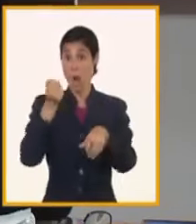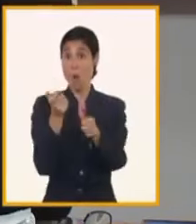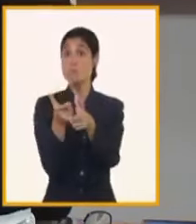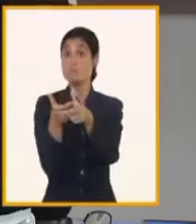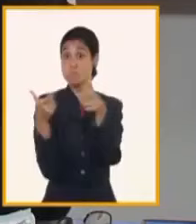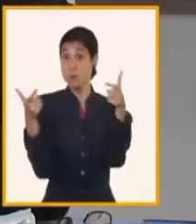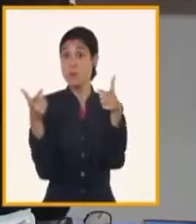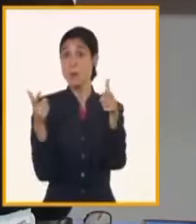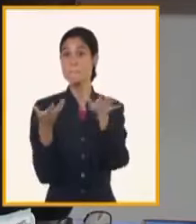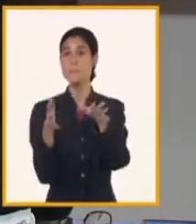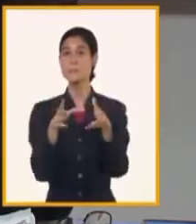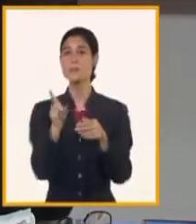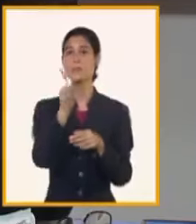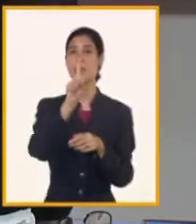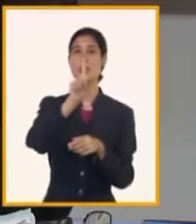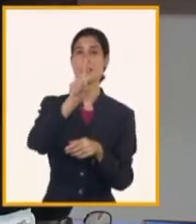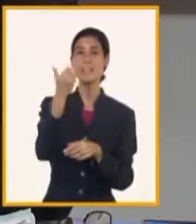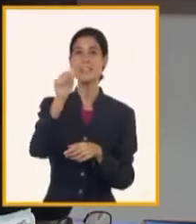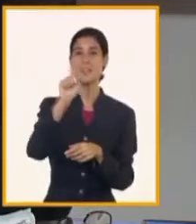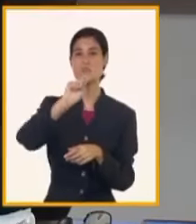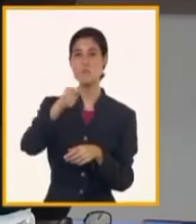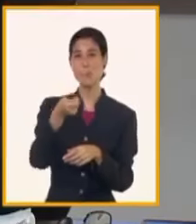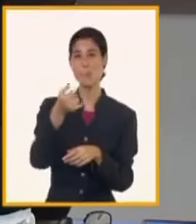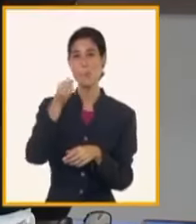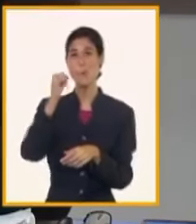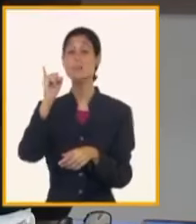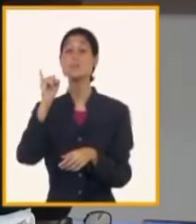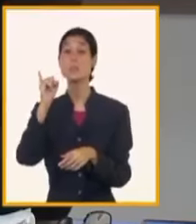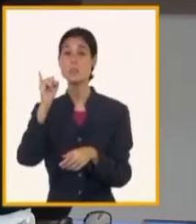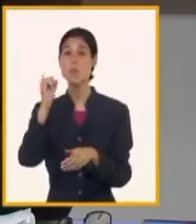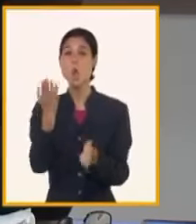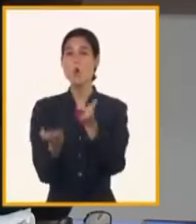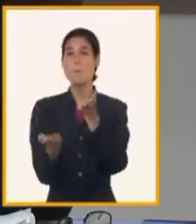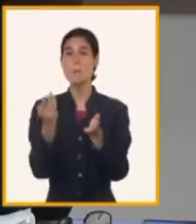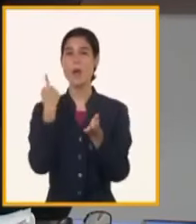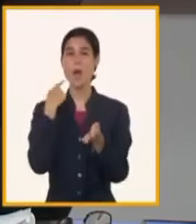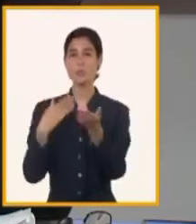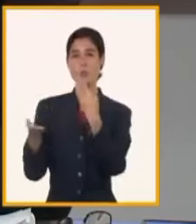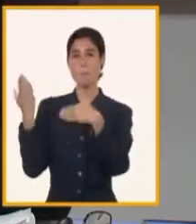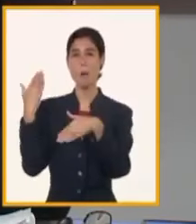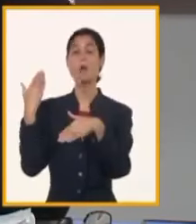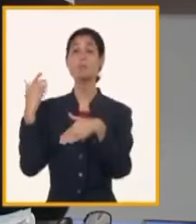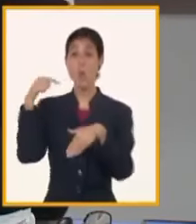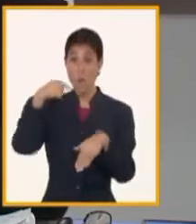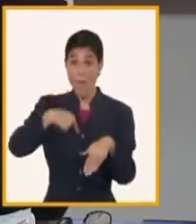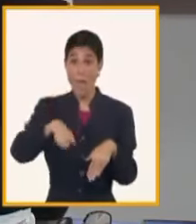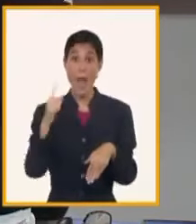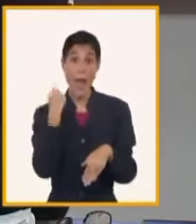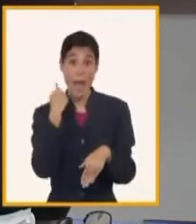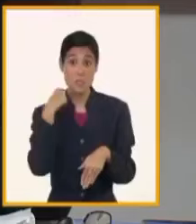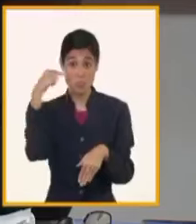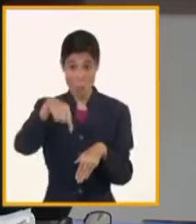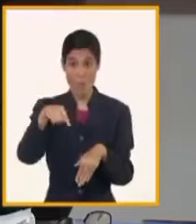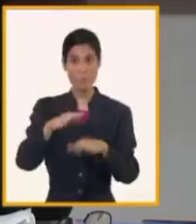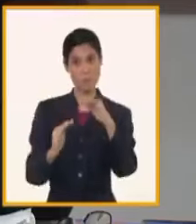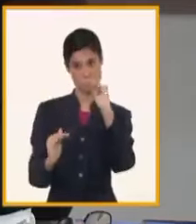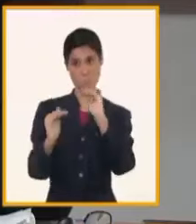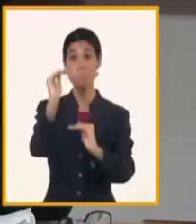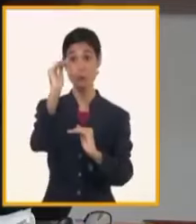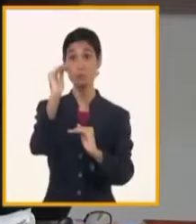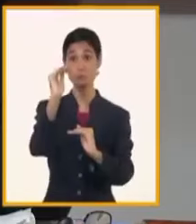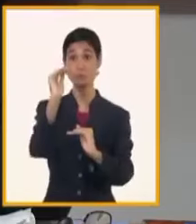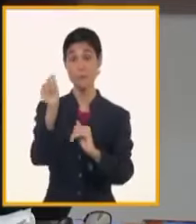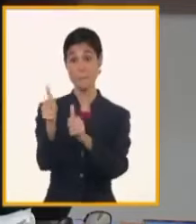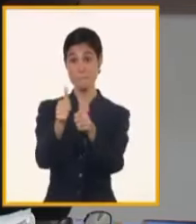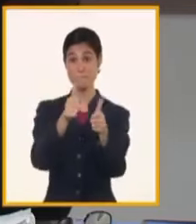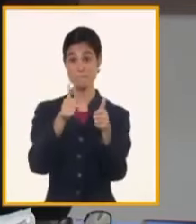un 10,6 por con respecto al año anterior Qué pasa que sigue creciendo la demanda y sigue creciendo Y sigue creciendo creció tanto